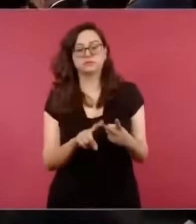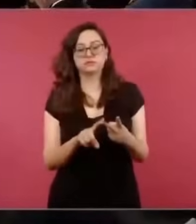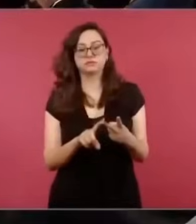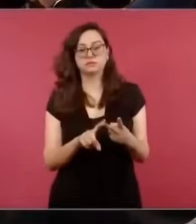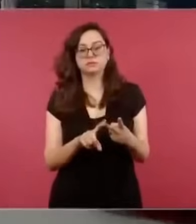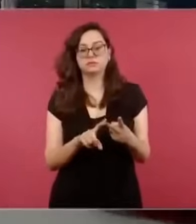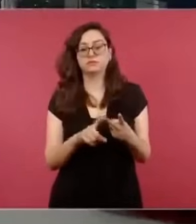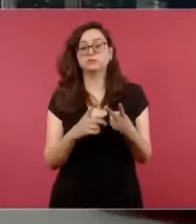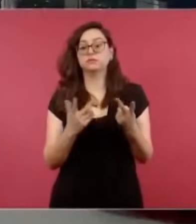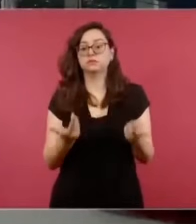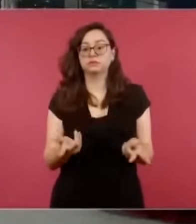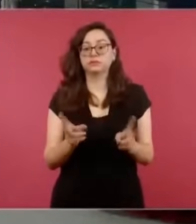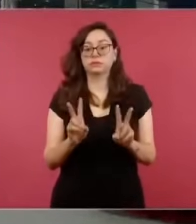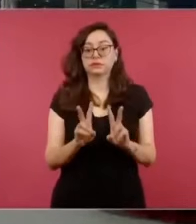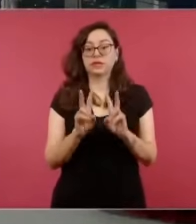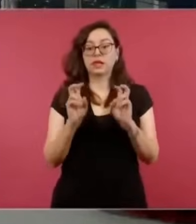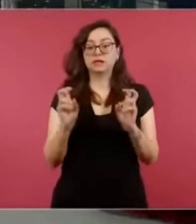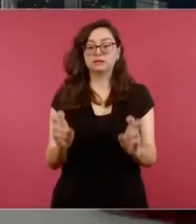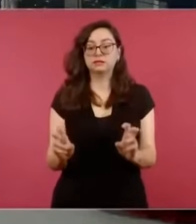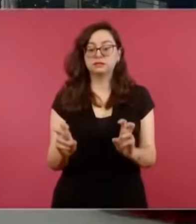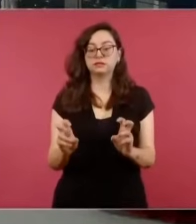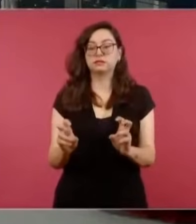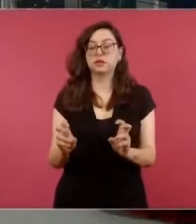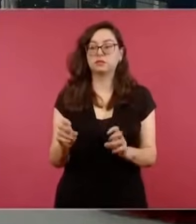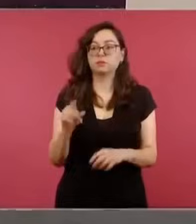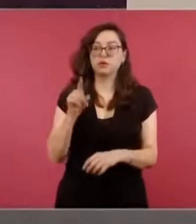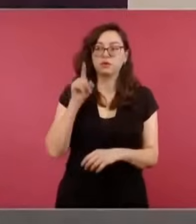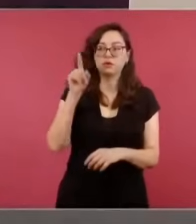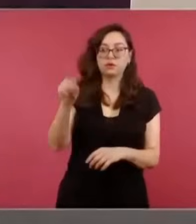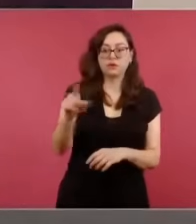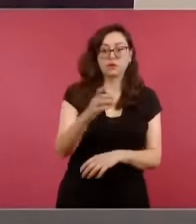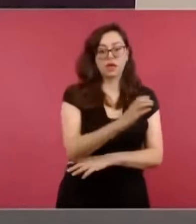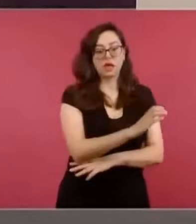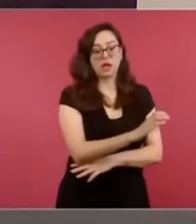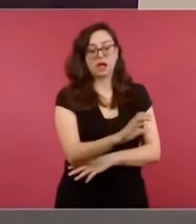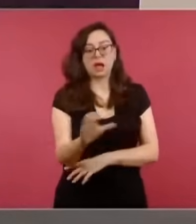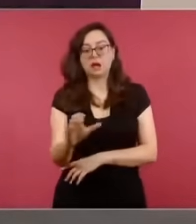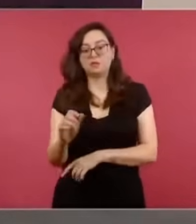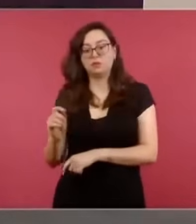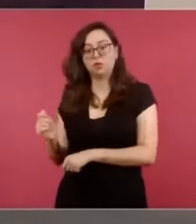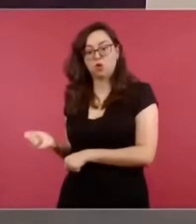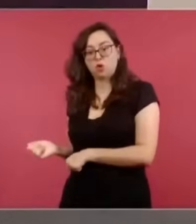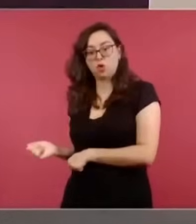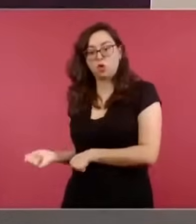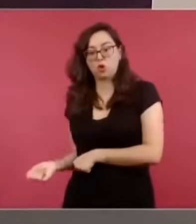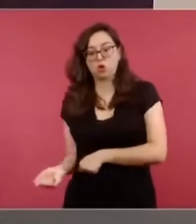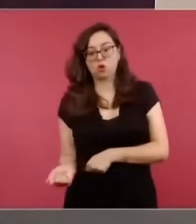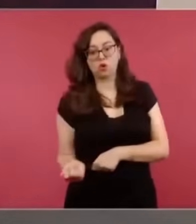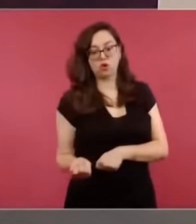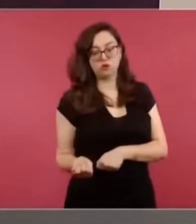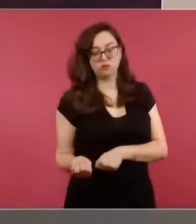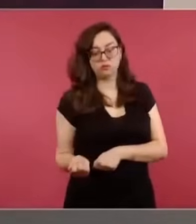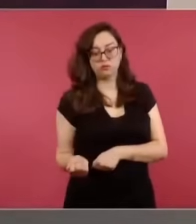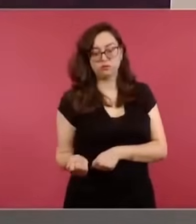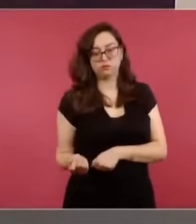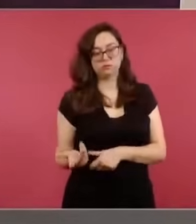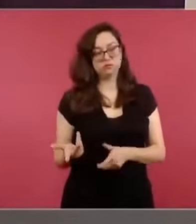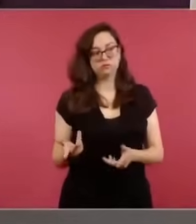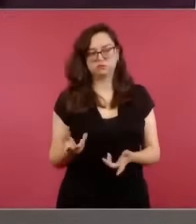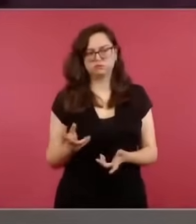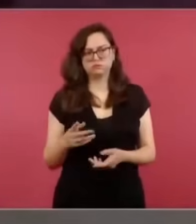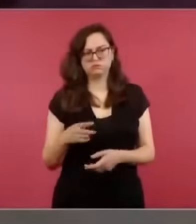del campo de golf, que de una vez aprovecho para explicarles por